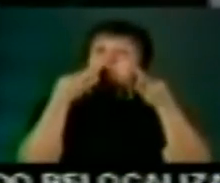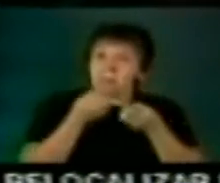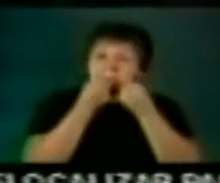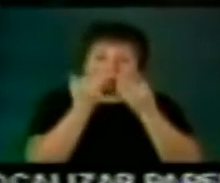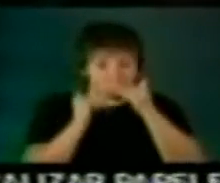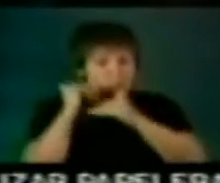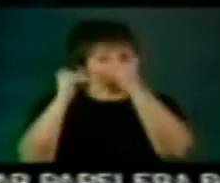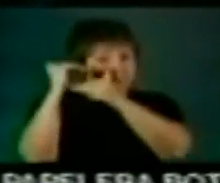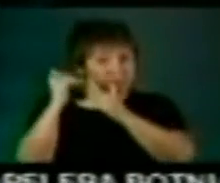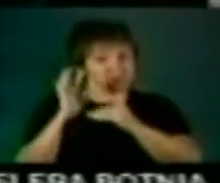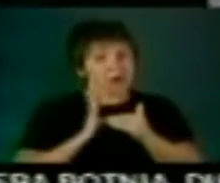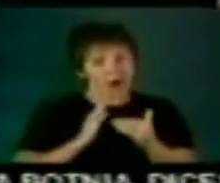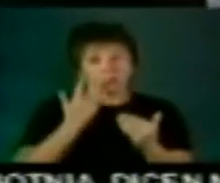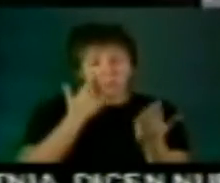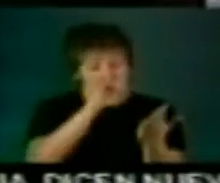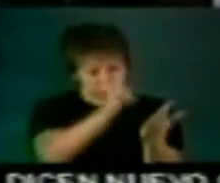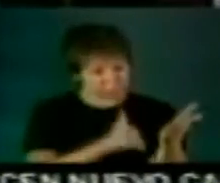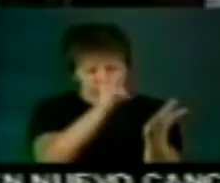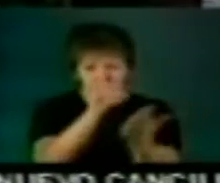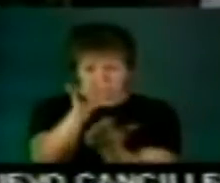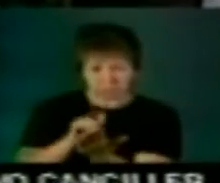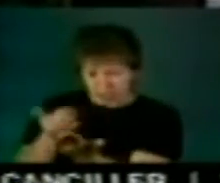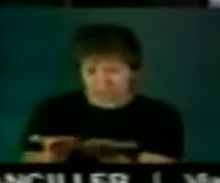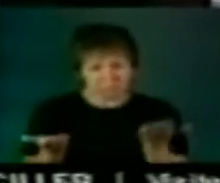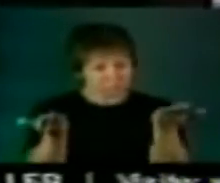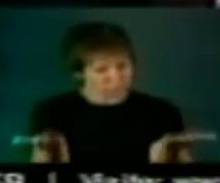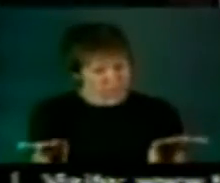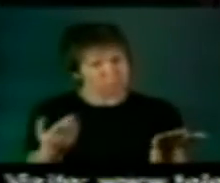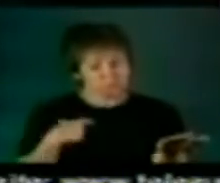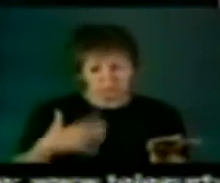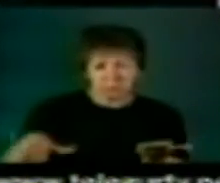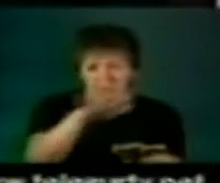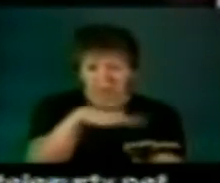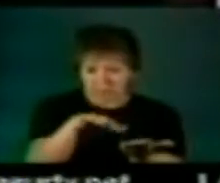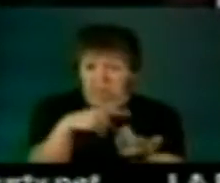Allí están los números económicos y sociales de todos los colores.